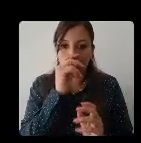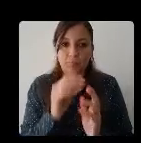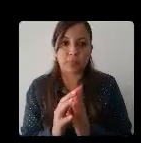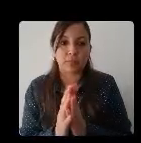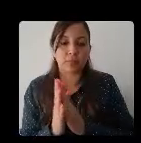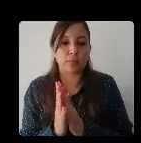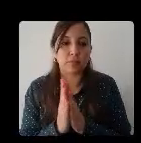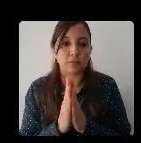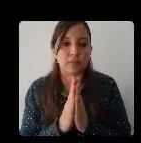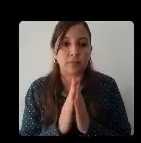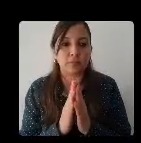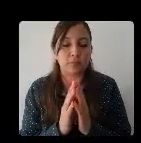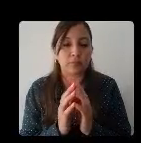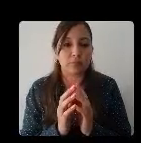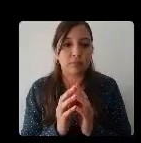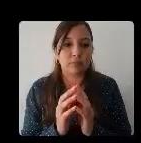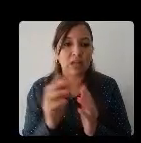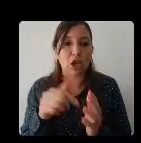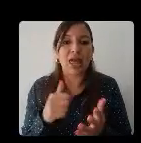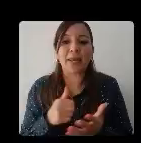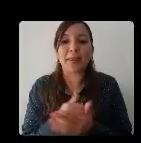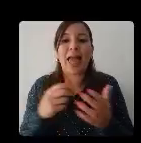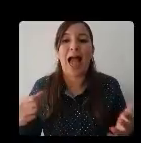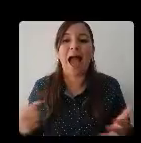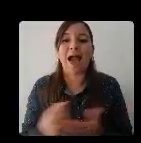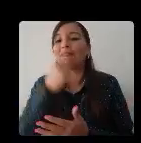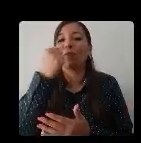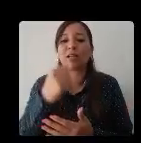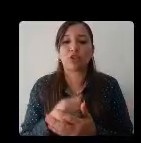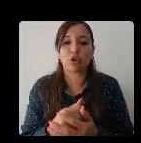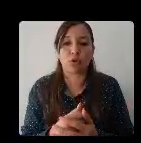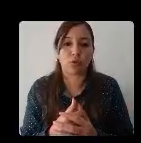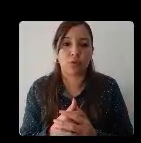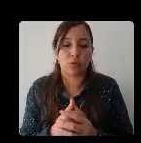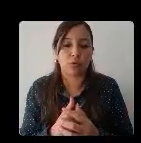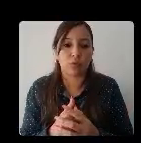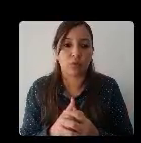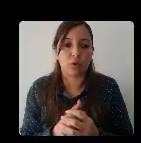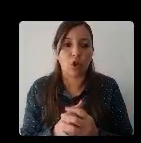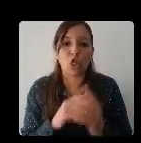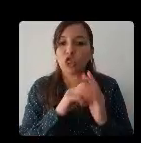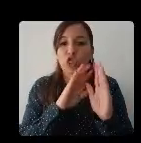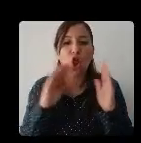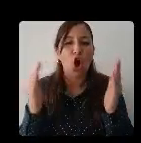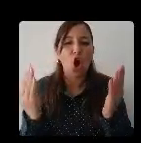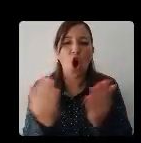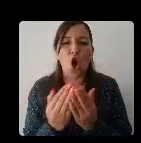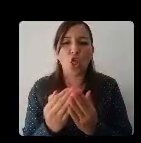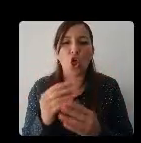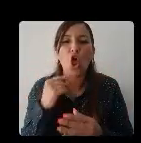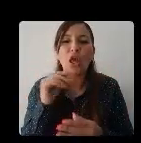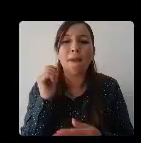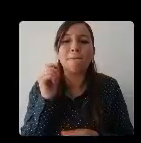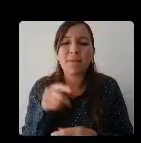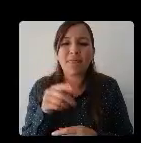porque todos los protocolos que nos estaban pidiendo el ministerio hemos podido comprarlas